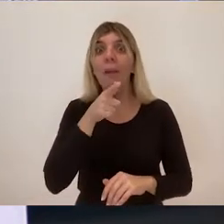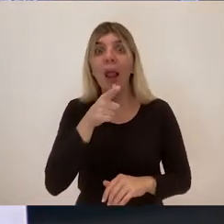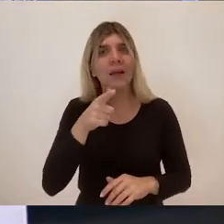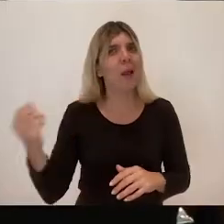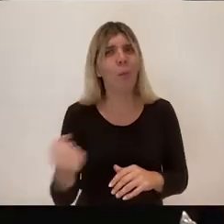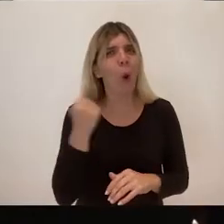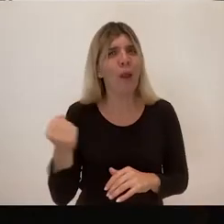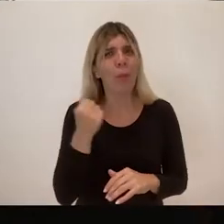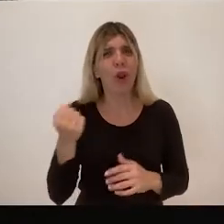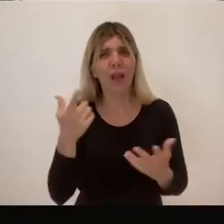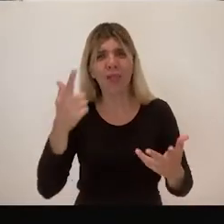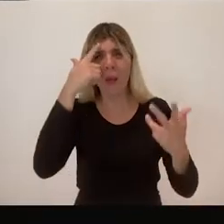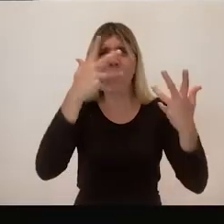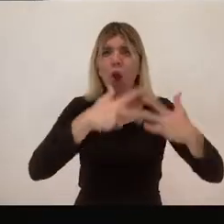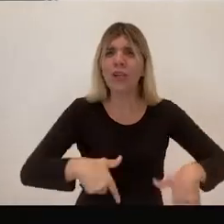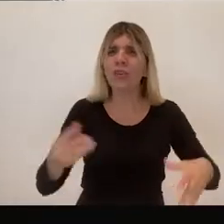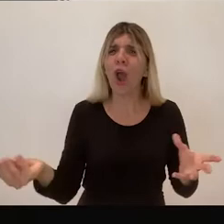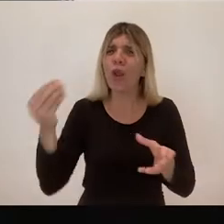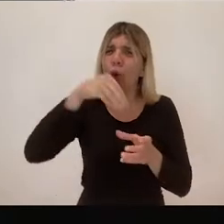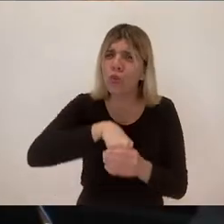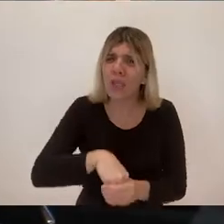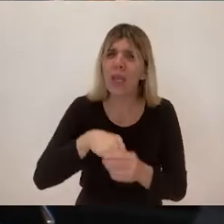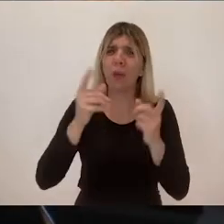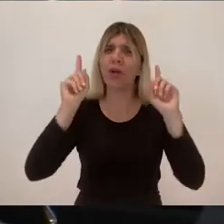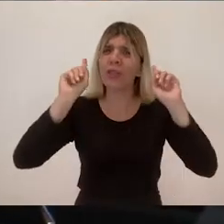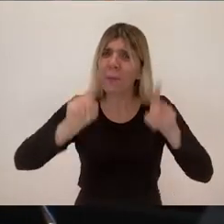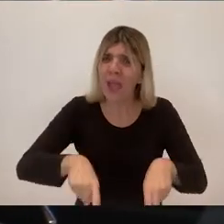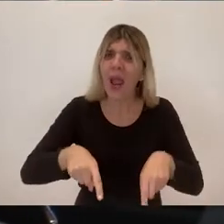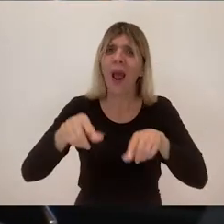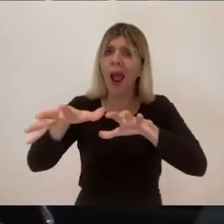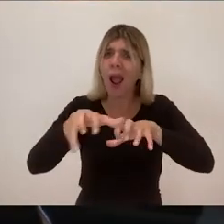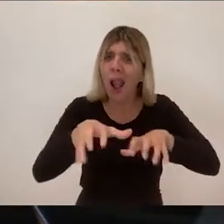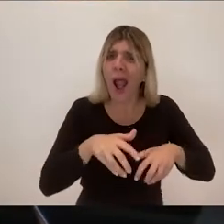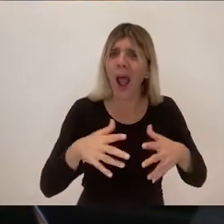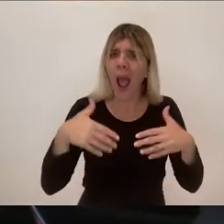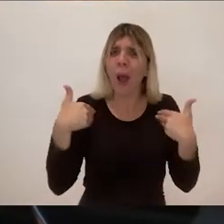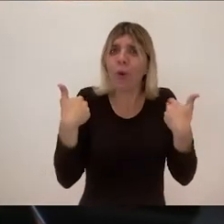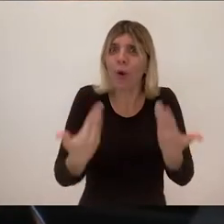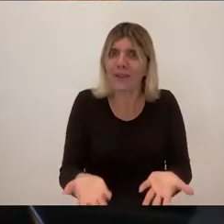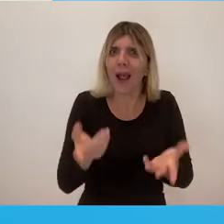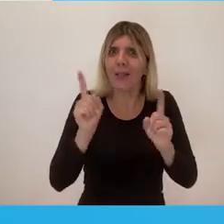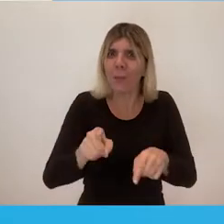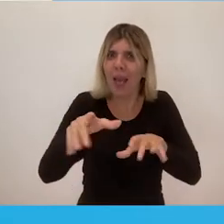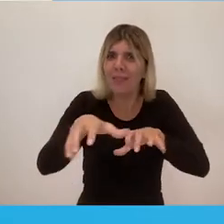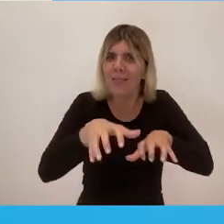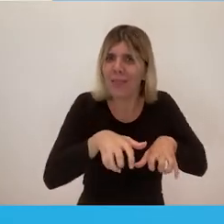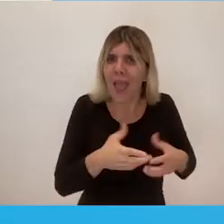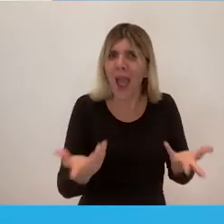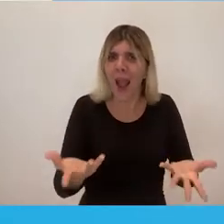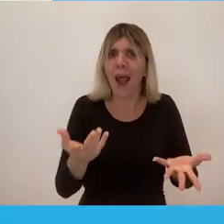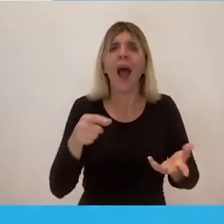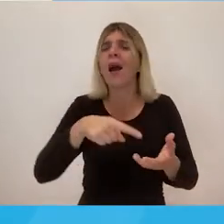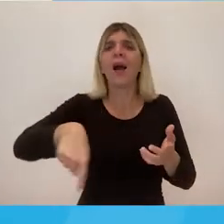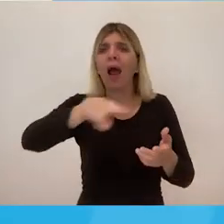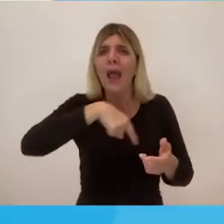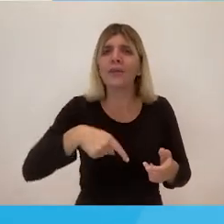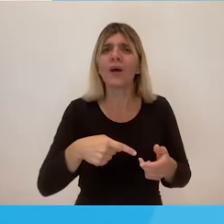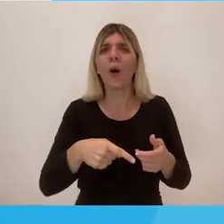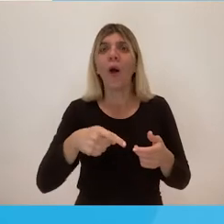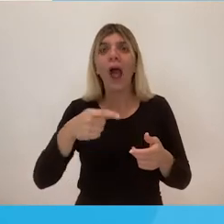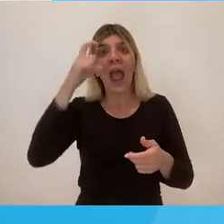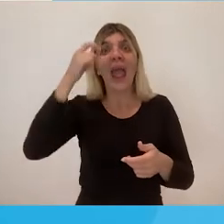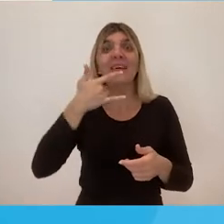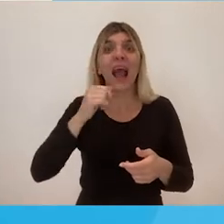capacidades. A mí me parece que es importante poder avanzar con proyectos inclusivos, con el aprovechamiento del recurso de